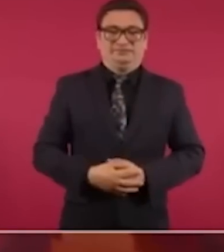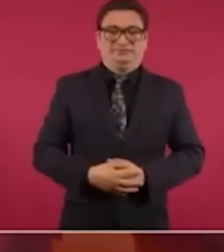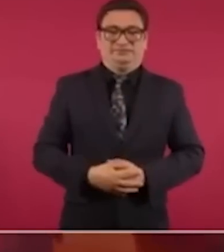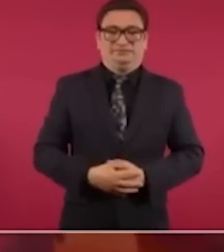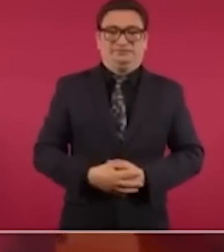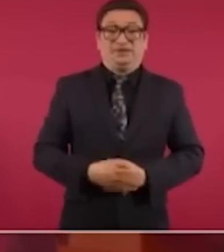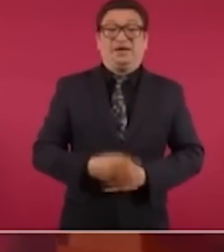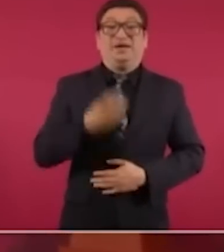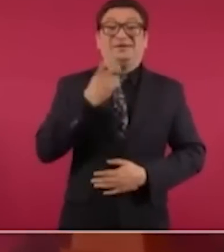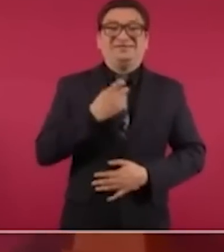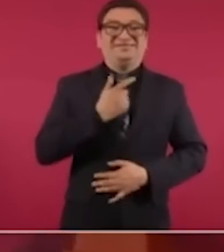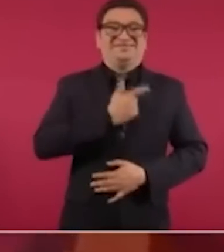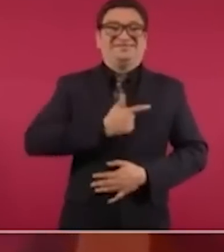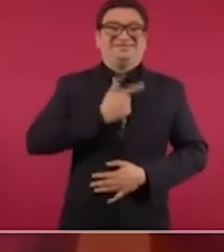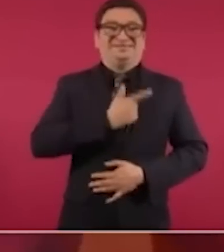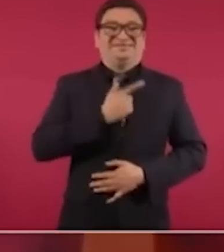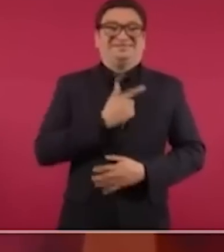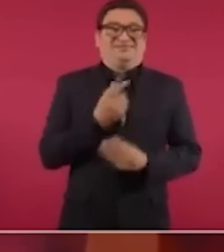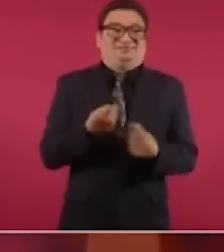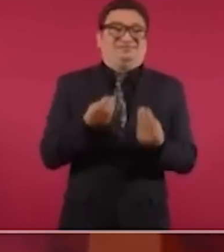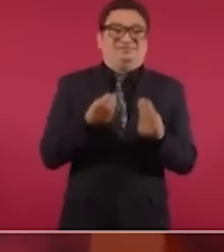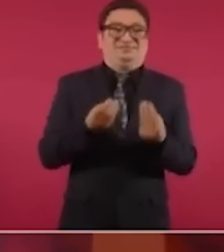Pero eso me gusta tanto